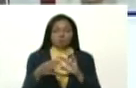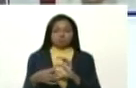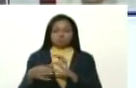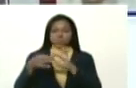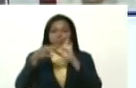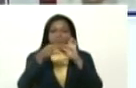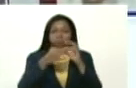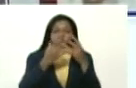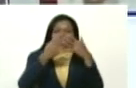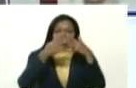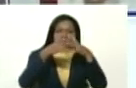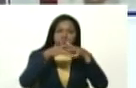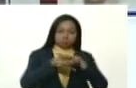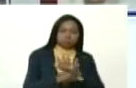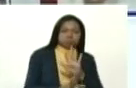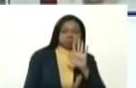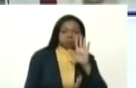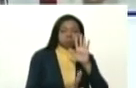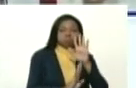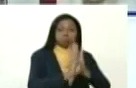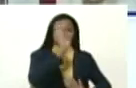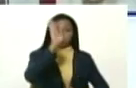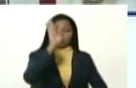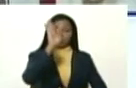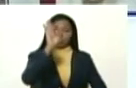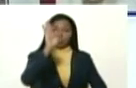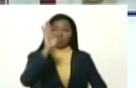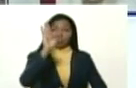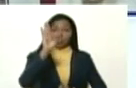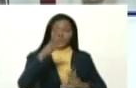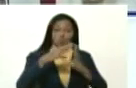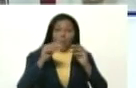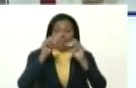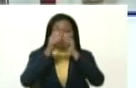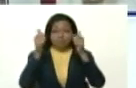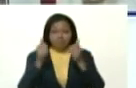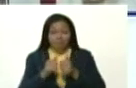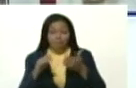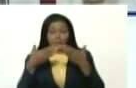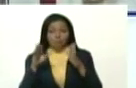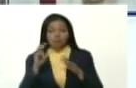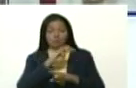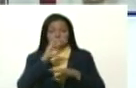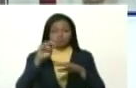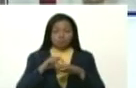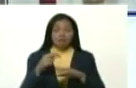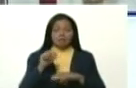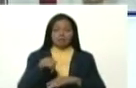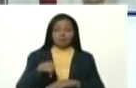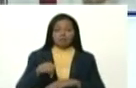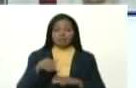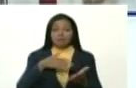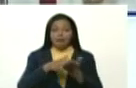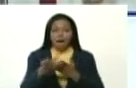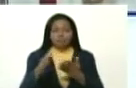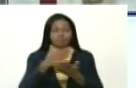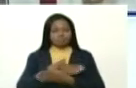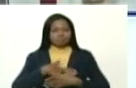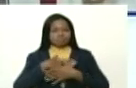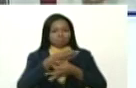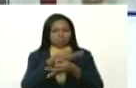articular y elevar a nivel de sistema público nacional de salud gratuito y de